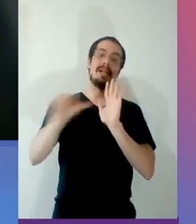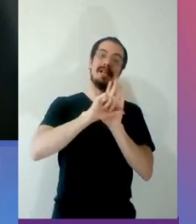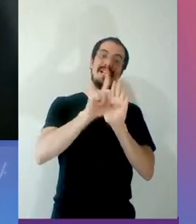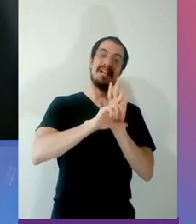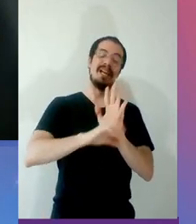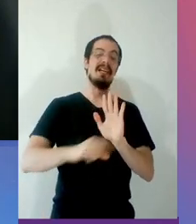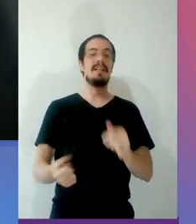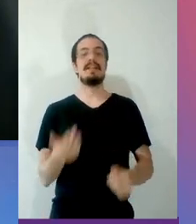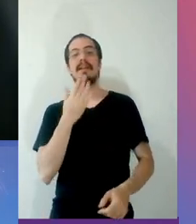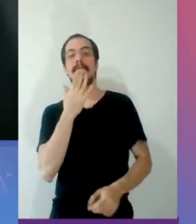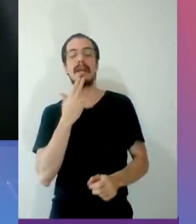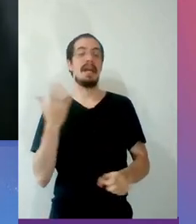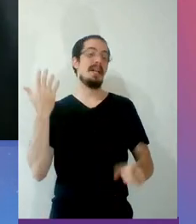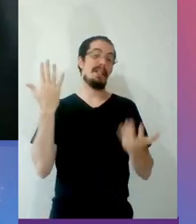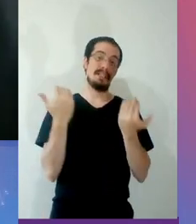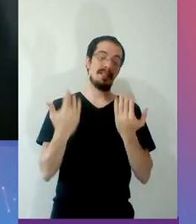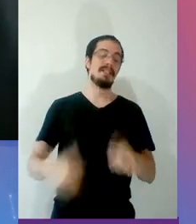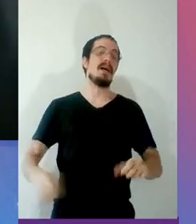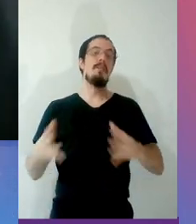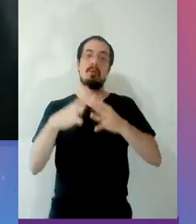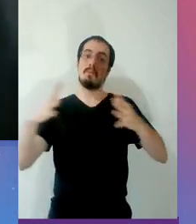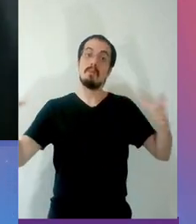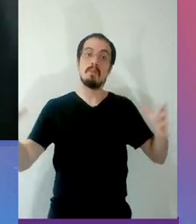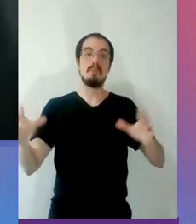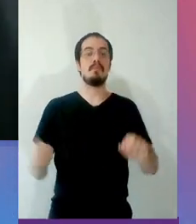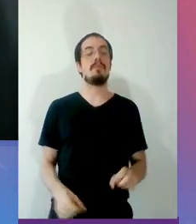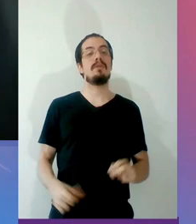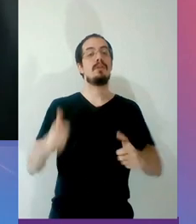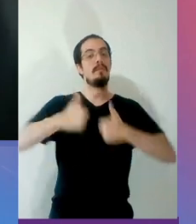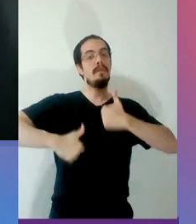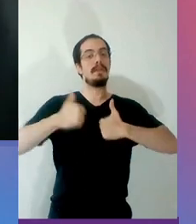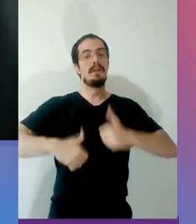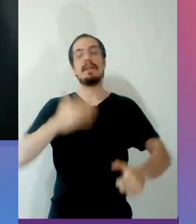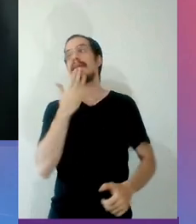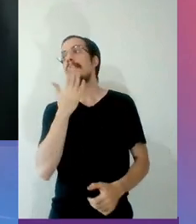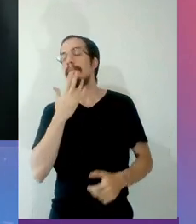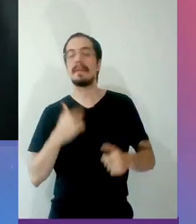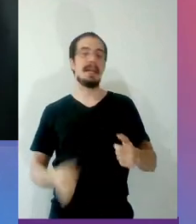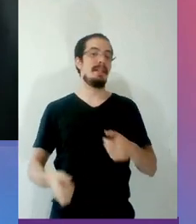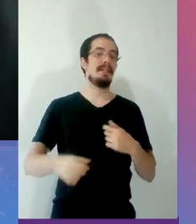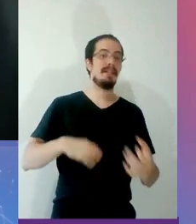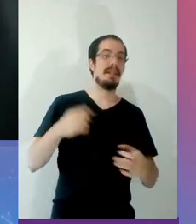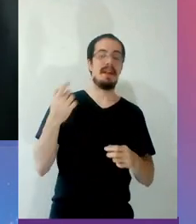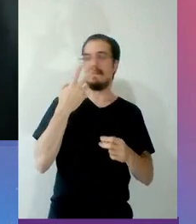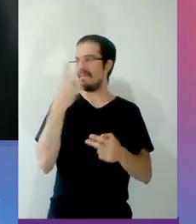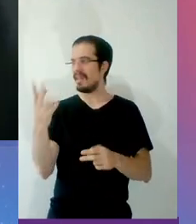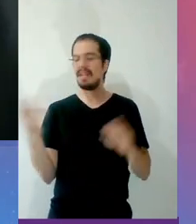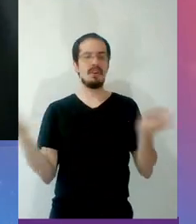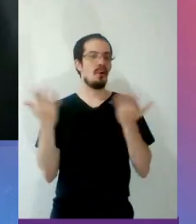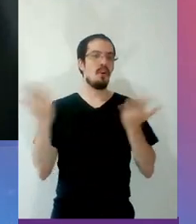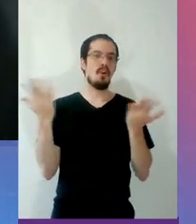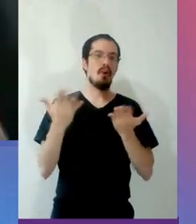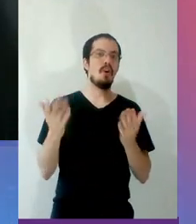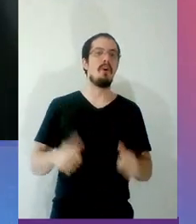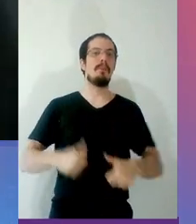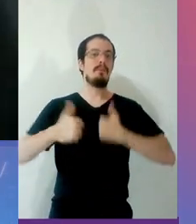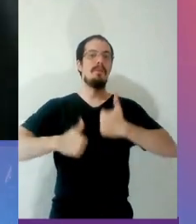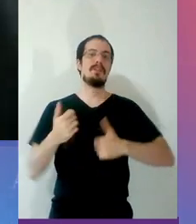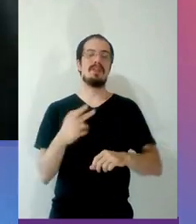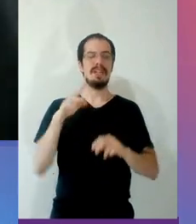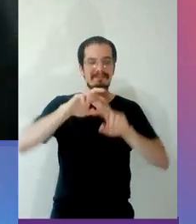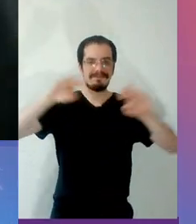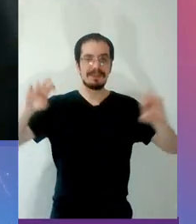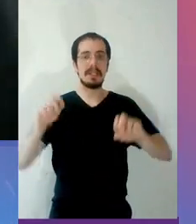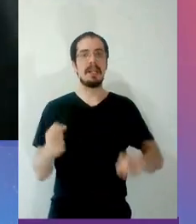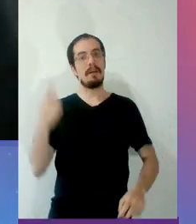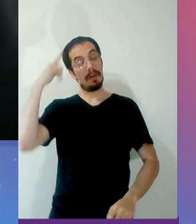multiprofesionalismo, transdisciplina, para poder hacernos cargo. Y eso, si yo lo tuviera que institucionalizar hoy día para